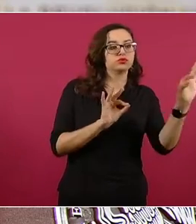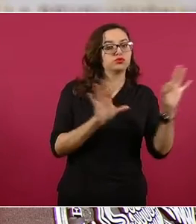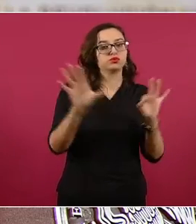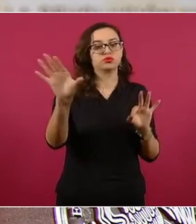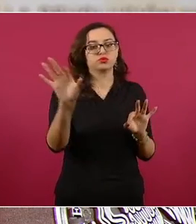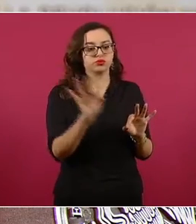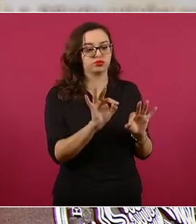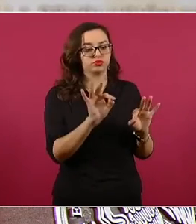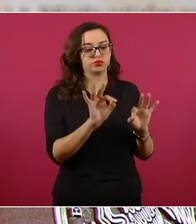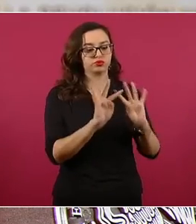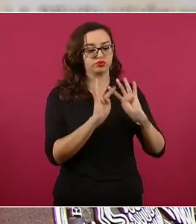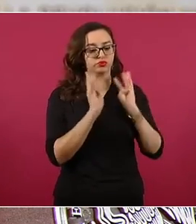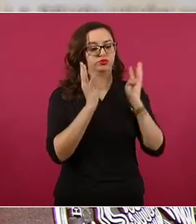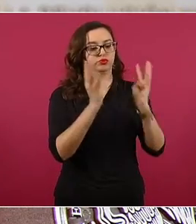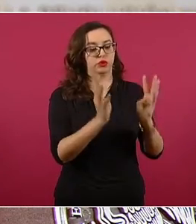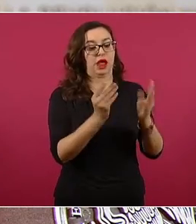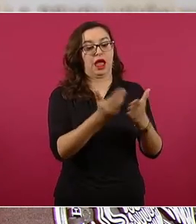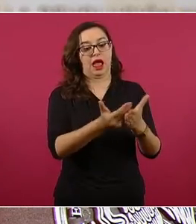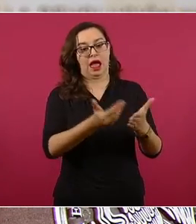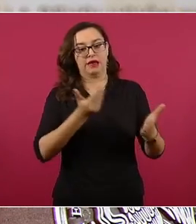lo examinan,